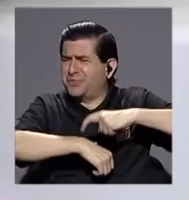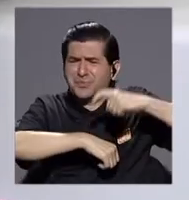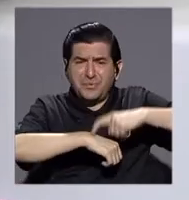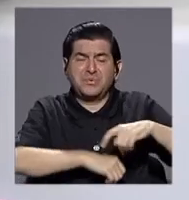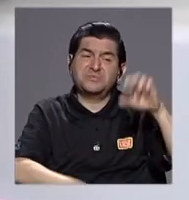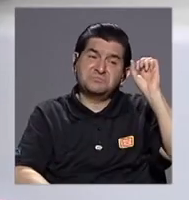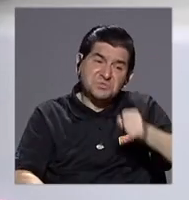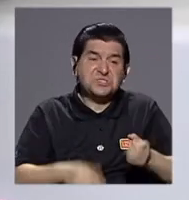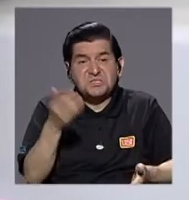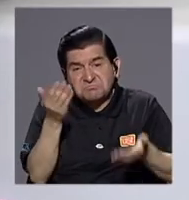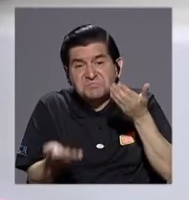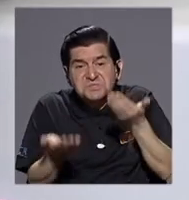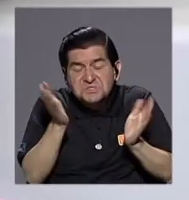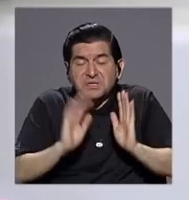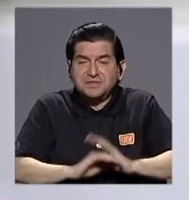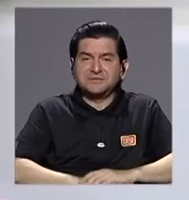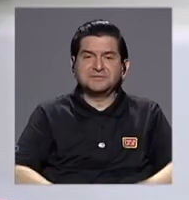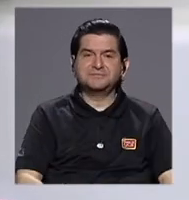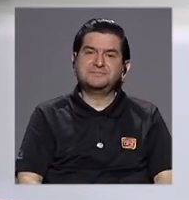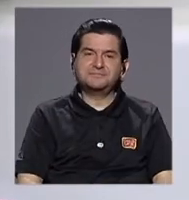Sí, bueno,